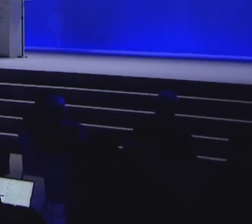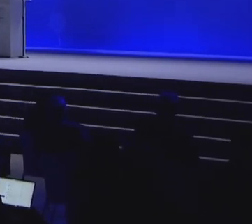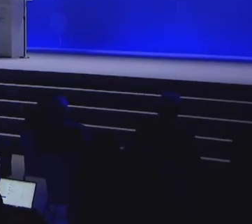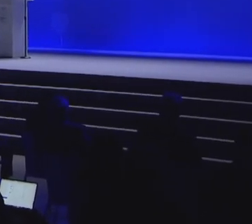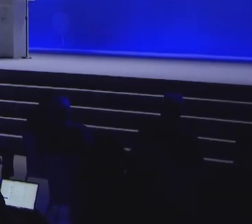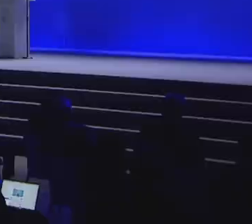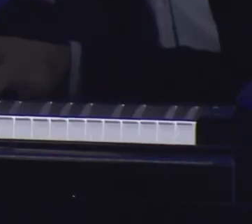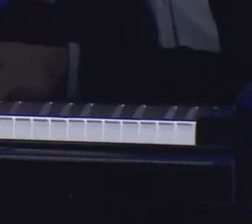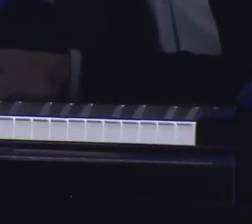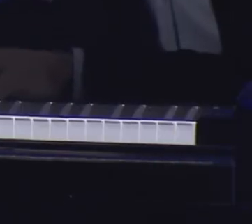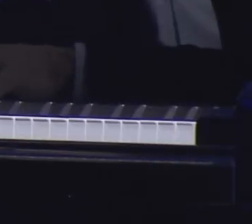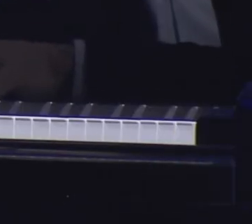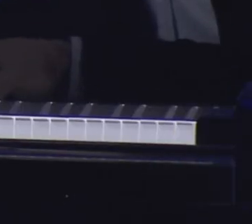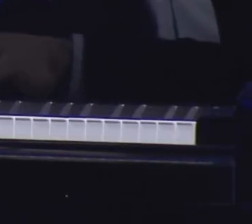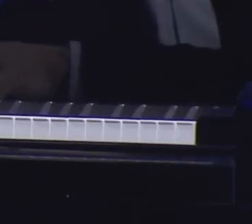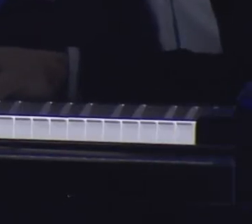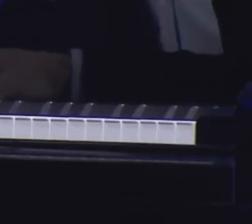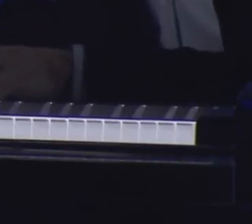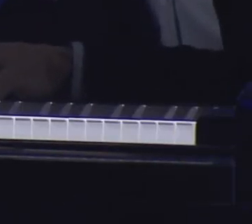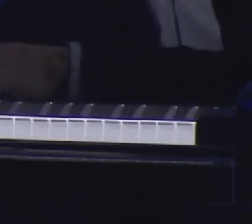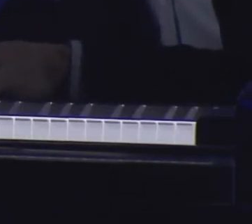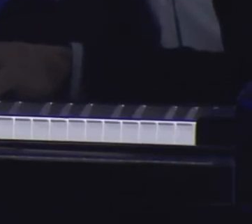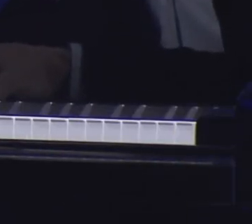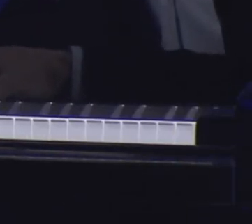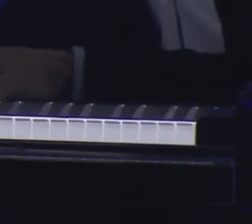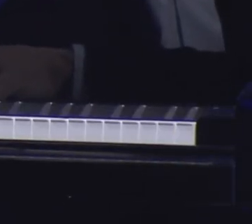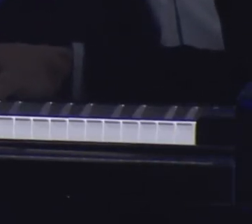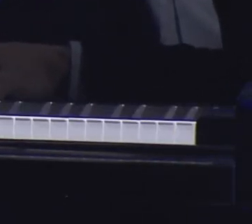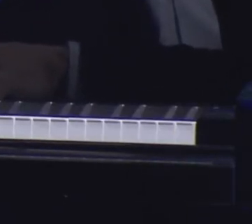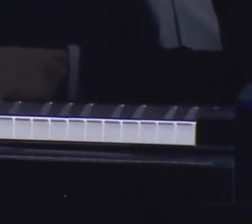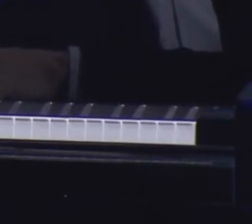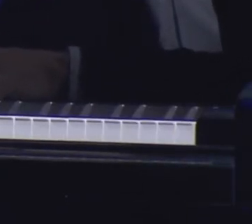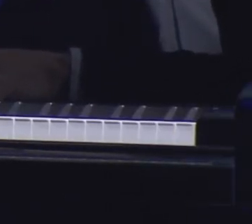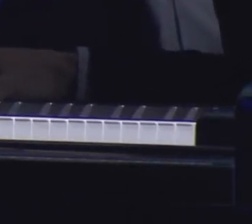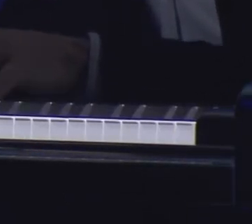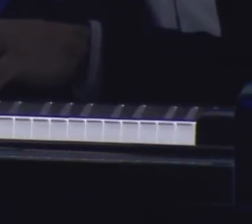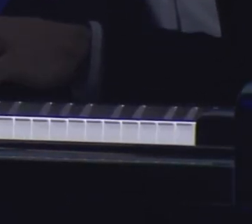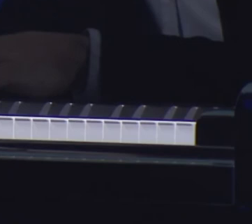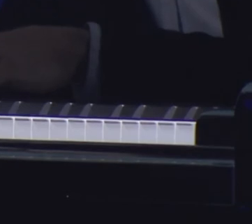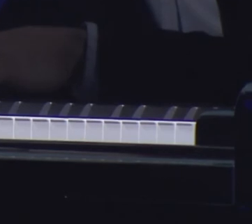Thank you.